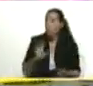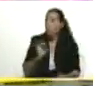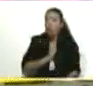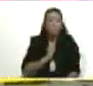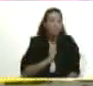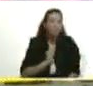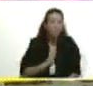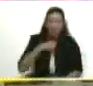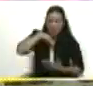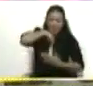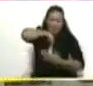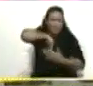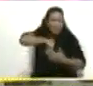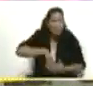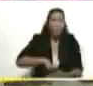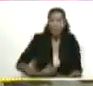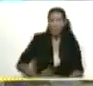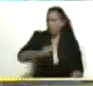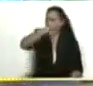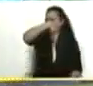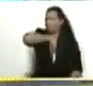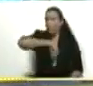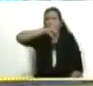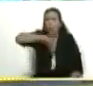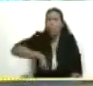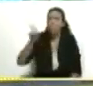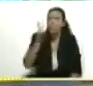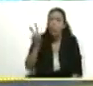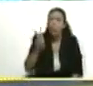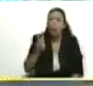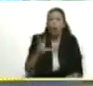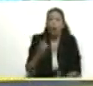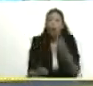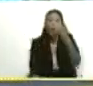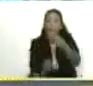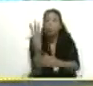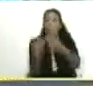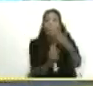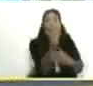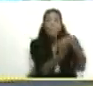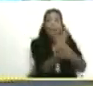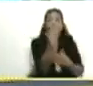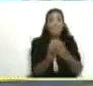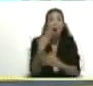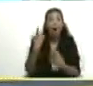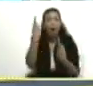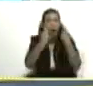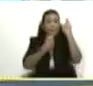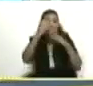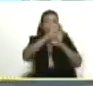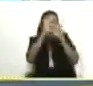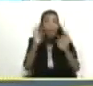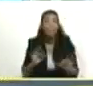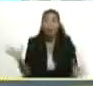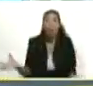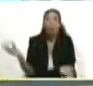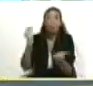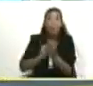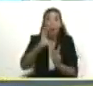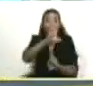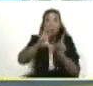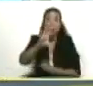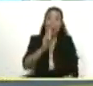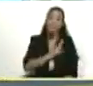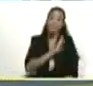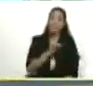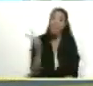nacionalismo, por amor a Venezuela, surgieron diversas expresiones de rescate